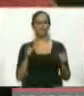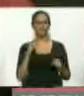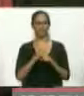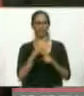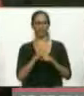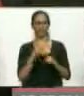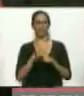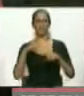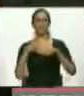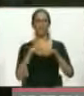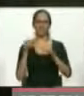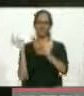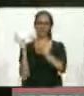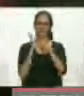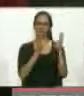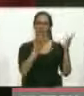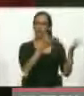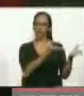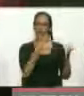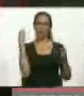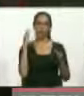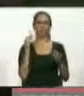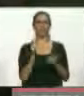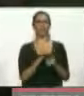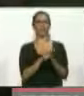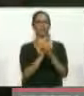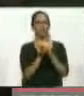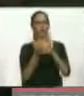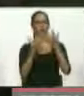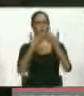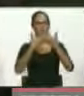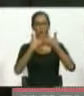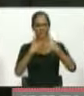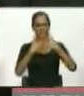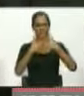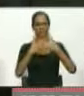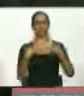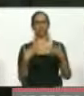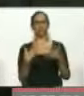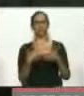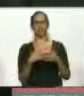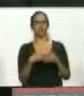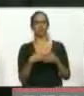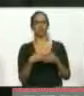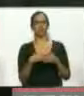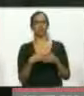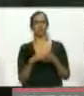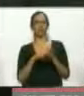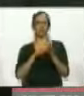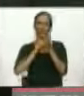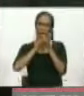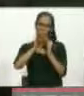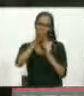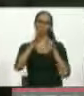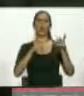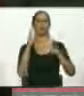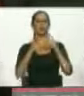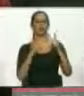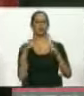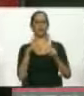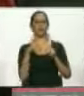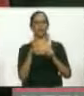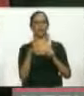entre de veces después para allá y convirtieron medianamente en una en una o sea aumentaron la producción petrolera